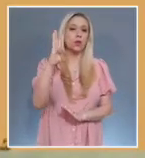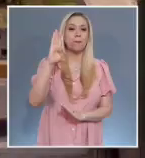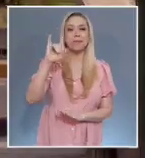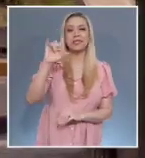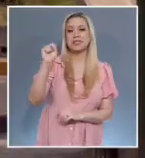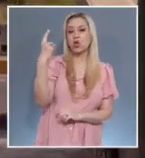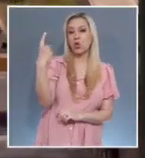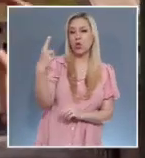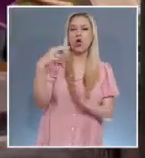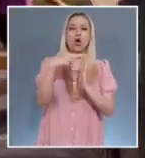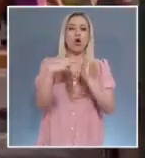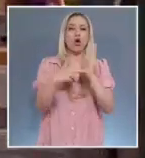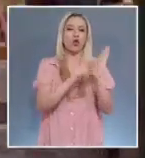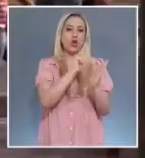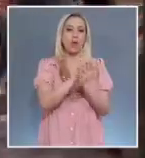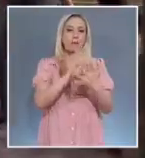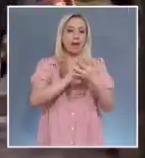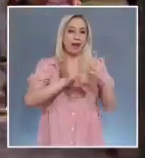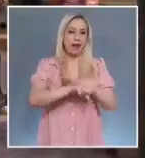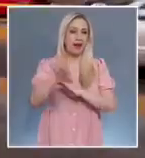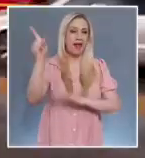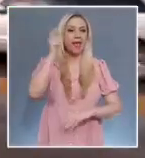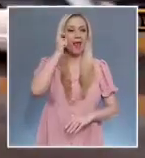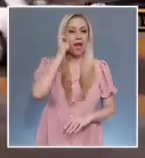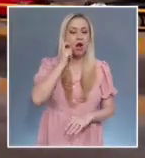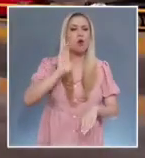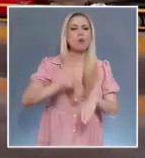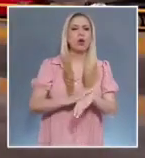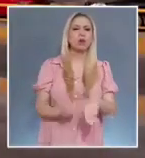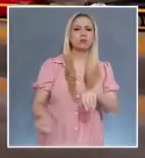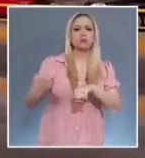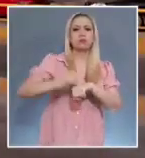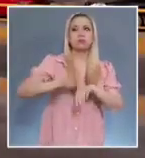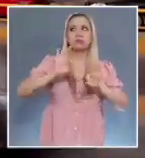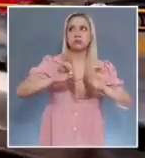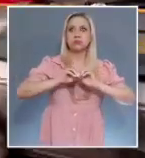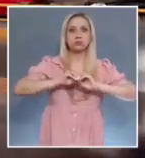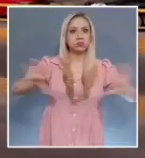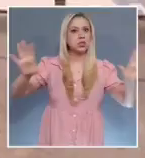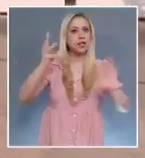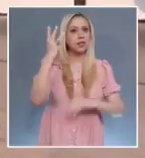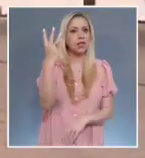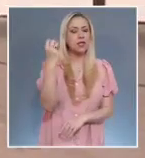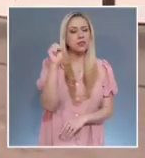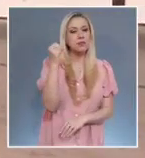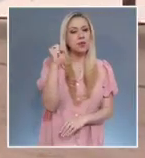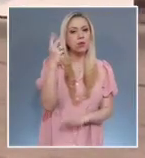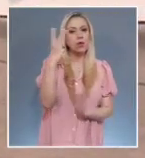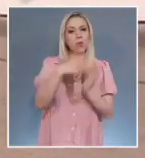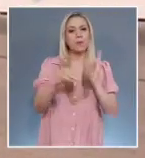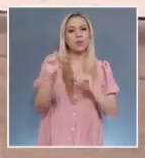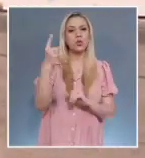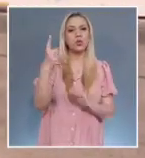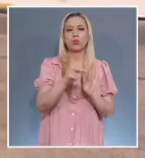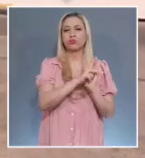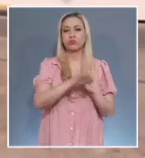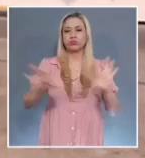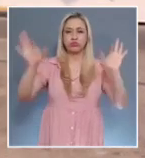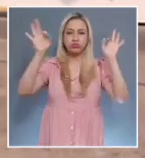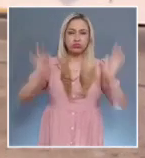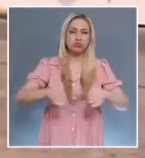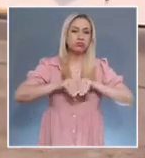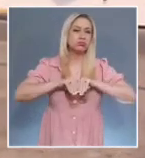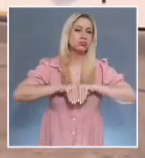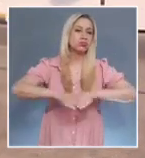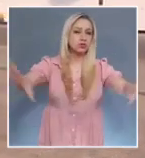Guerrero, adicionado mediante decreto publicado el 3 de septiembre de 2021, relativo a los casos de discriminación